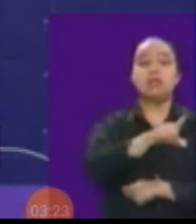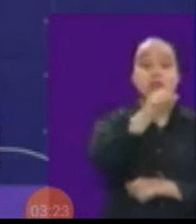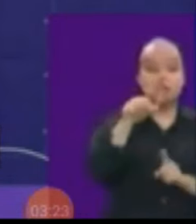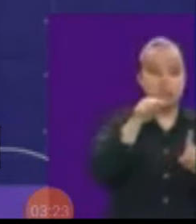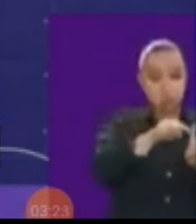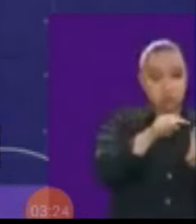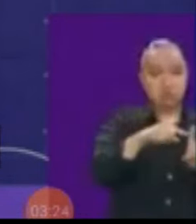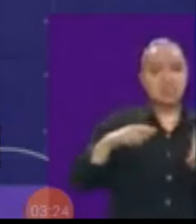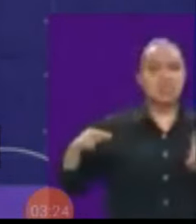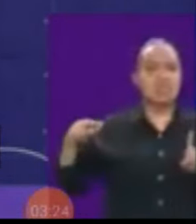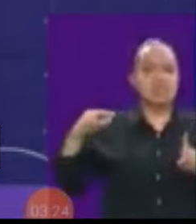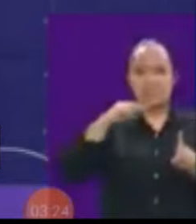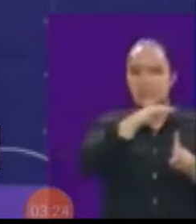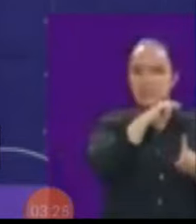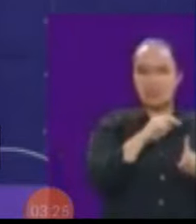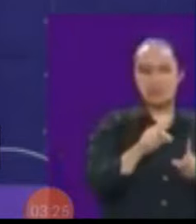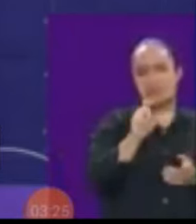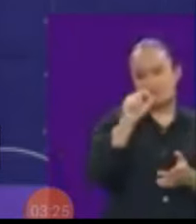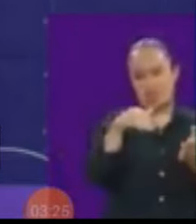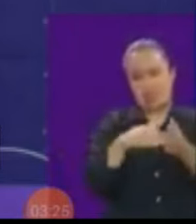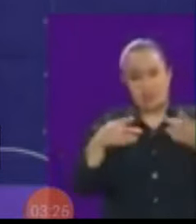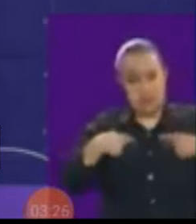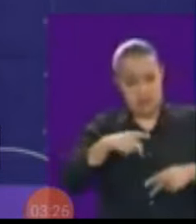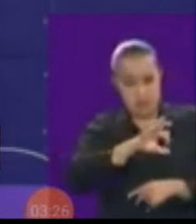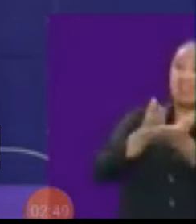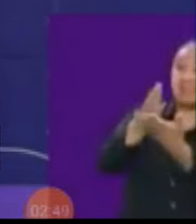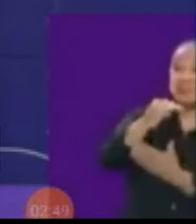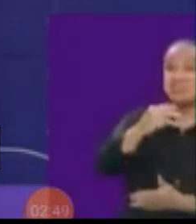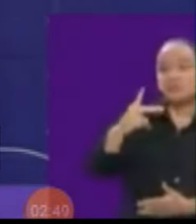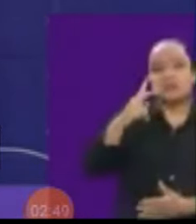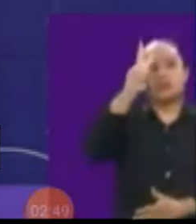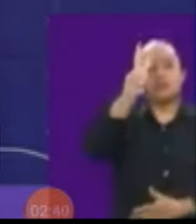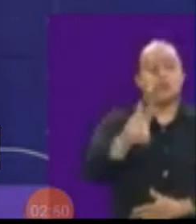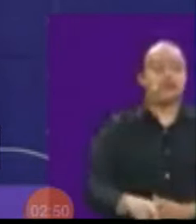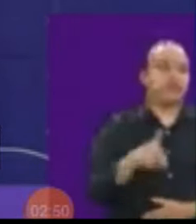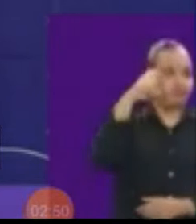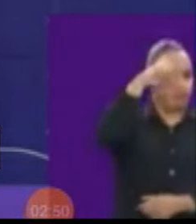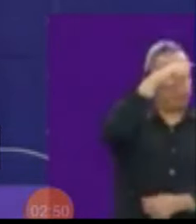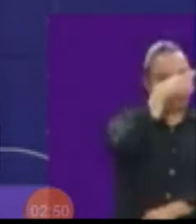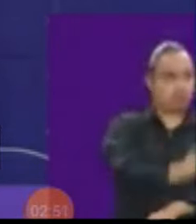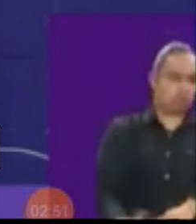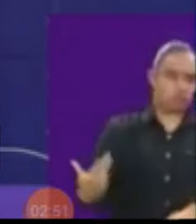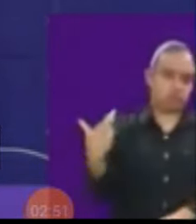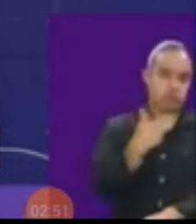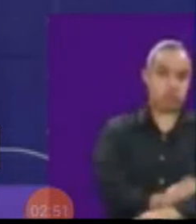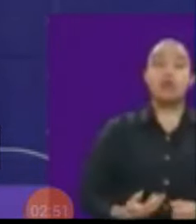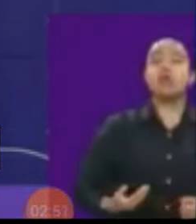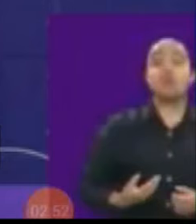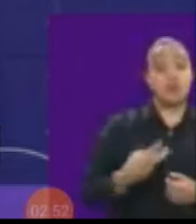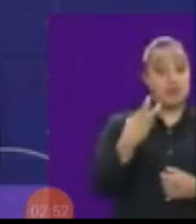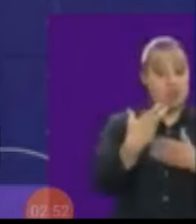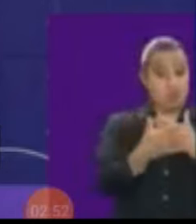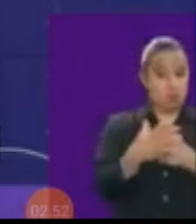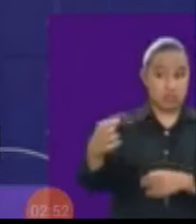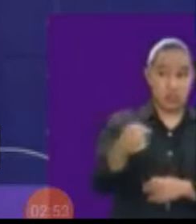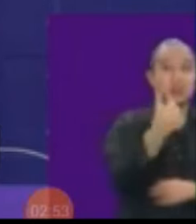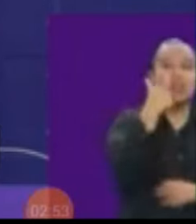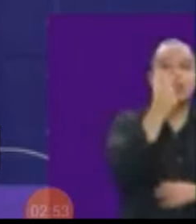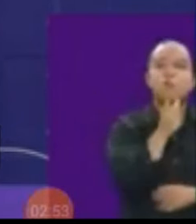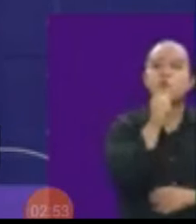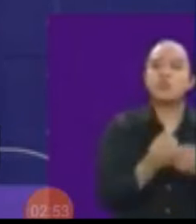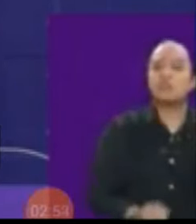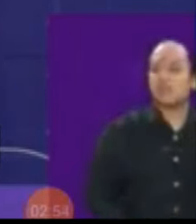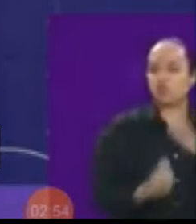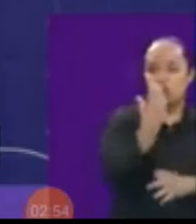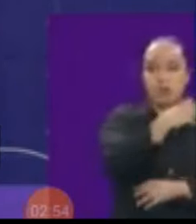fosa común sin identificar. Claro que tenemos un problema seriosísimo, el que más nos duele a las y los chilangos,